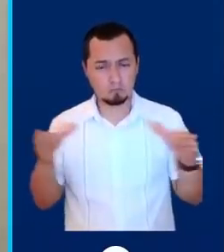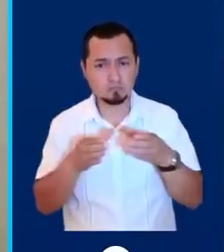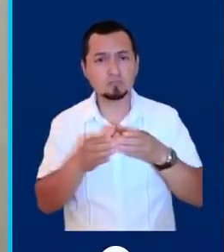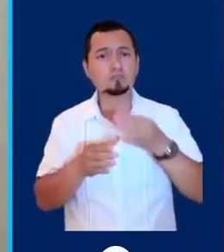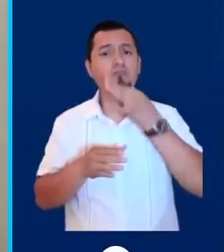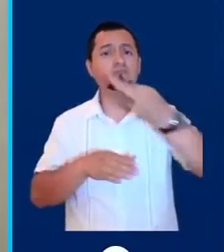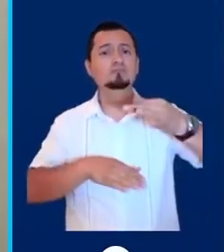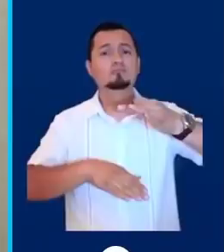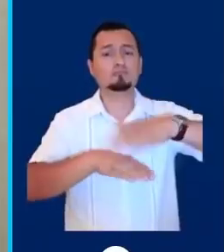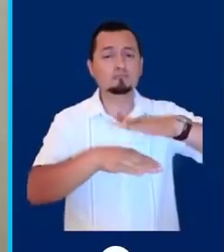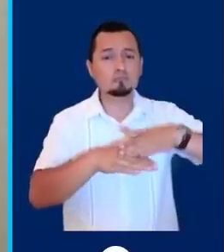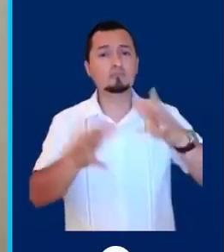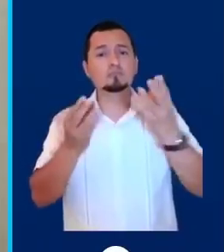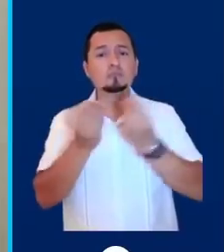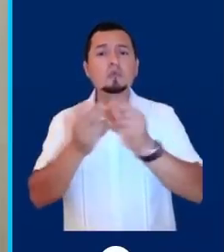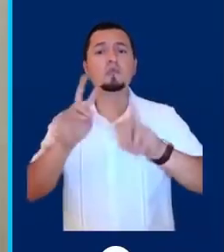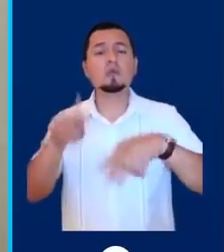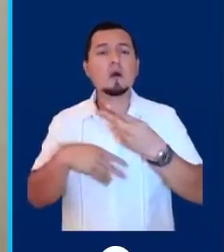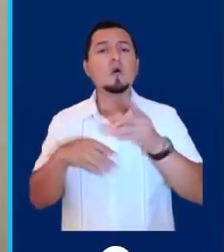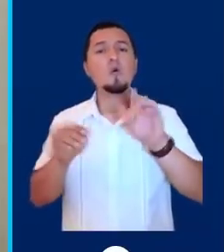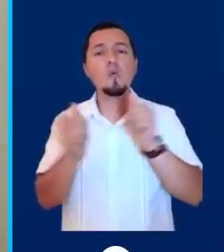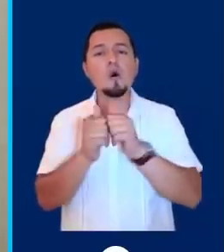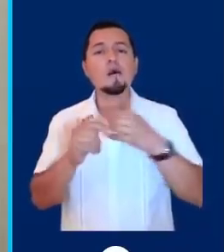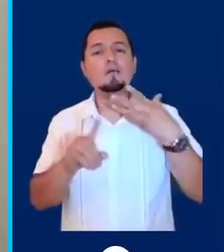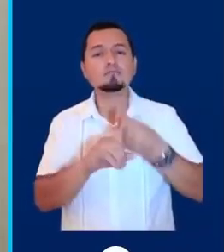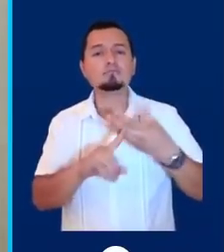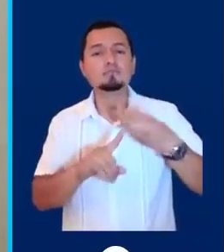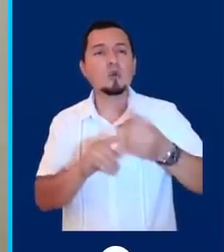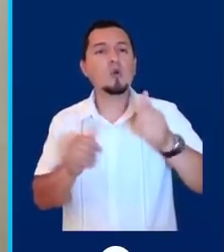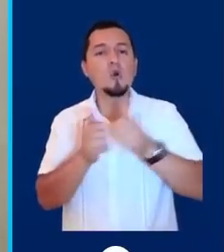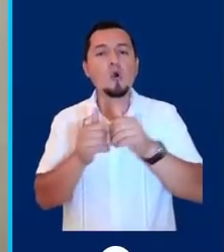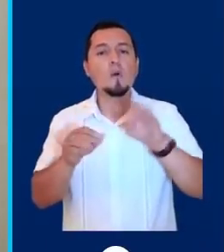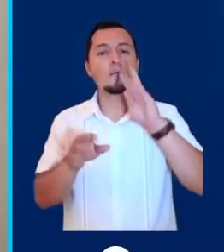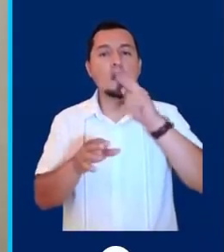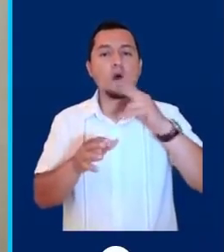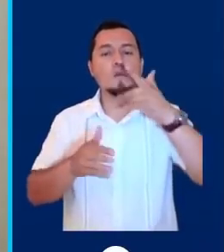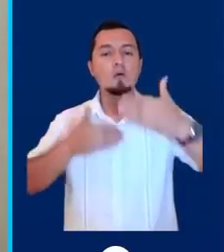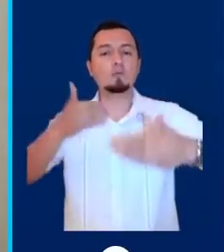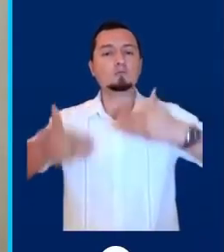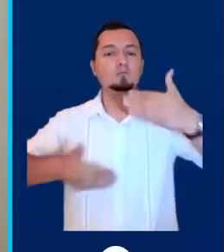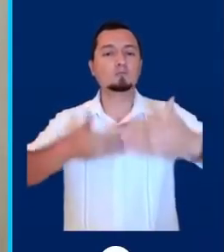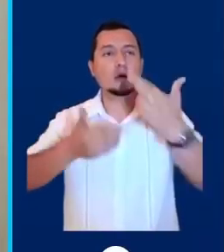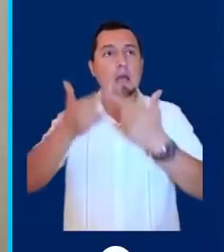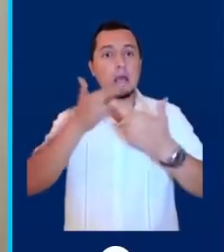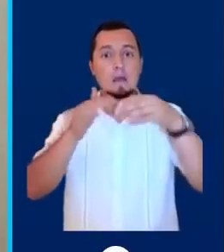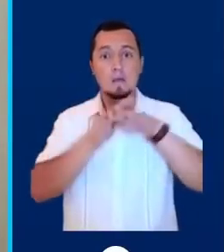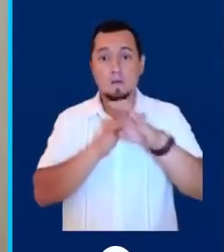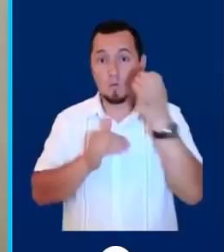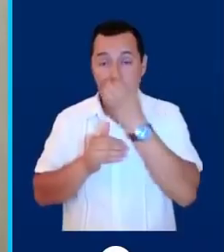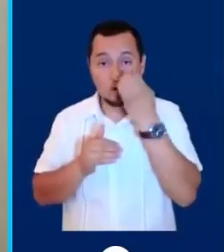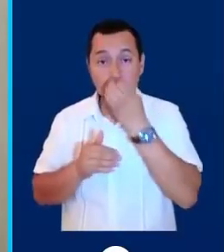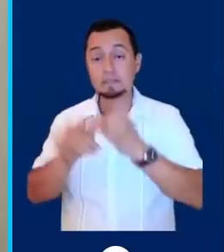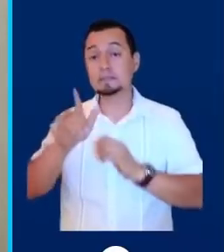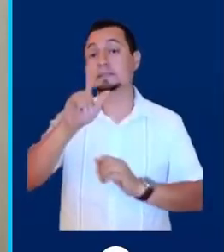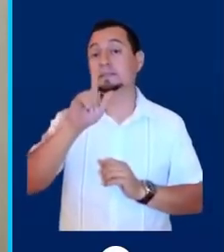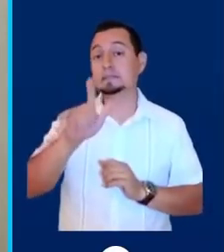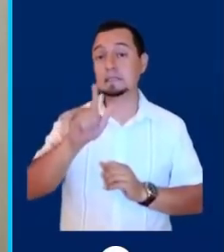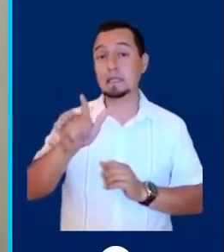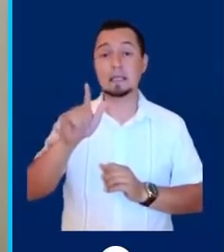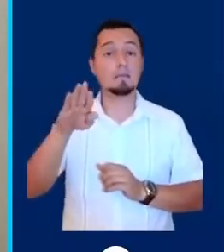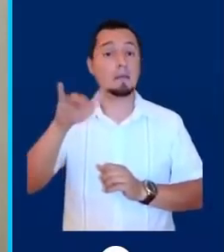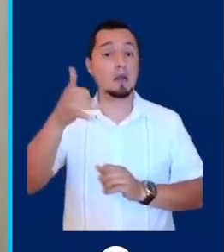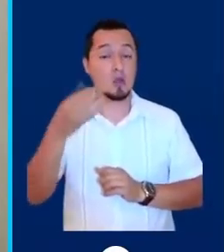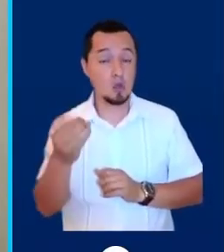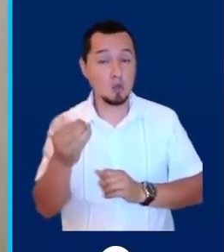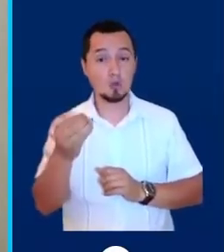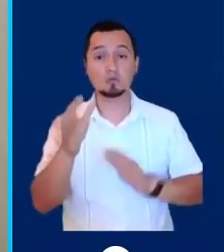información que nos permiten ir afinando la estrategia de regreso a clases, insisto, el 17 de mayo